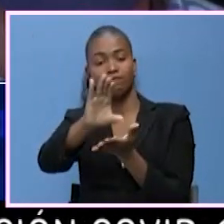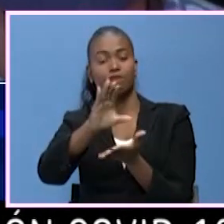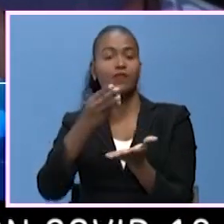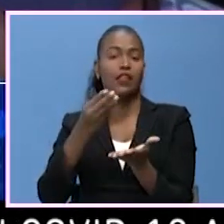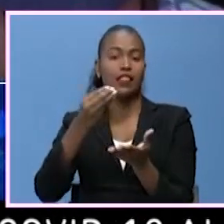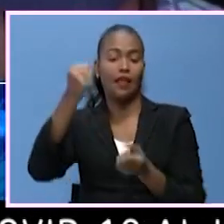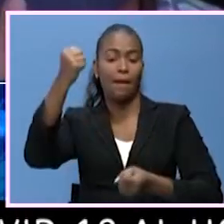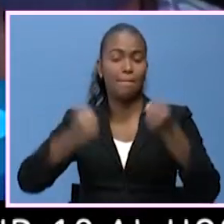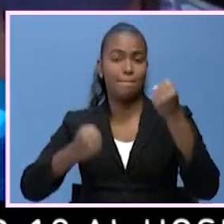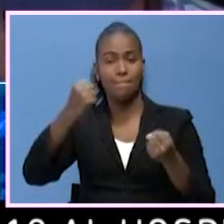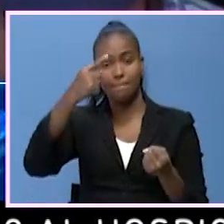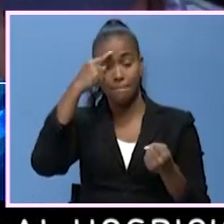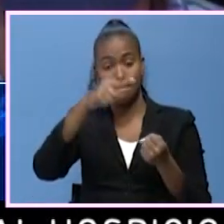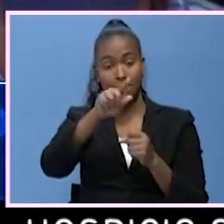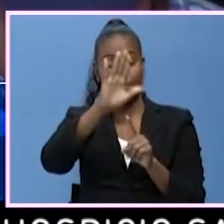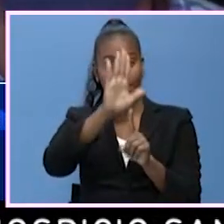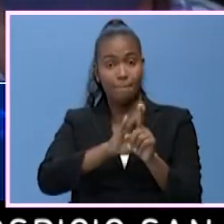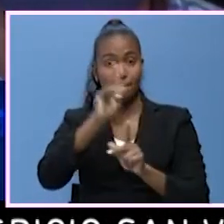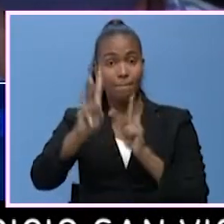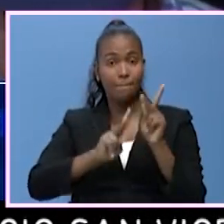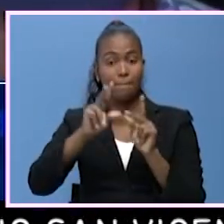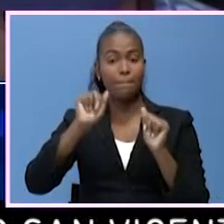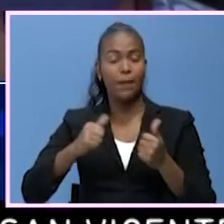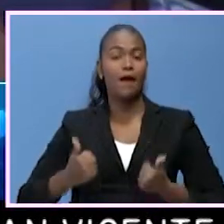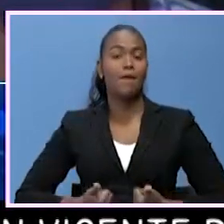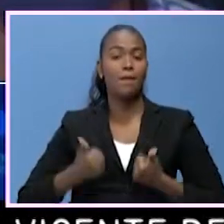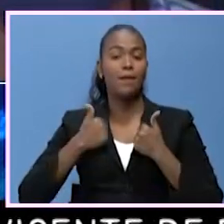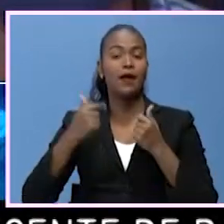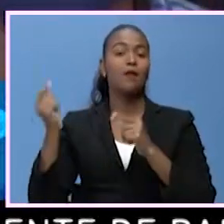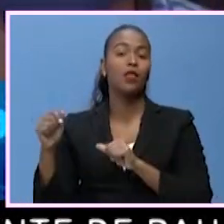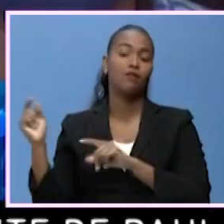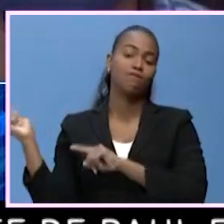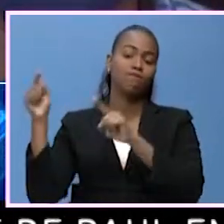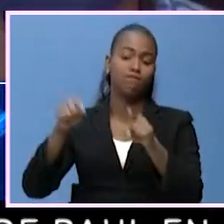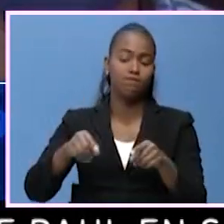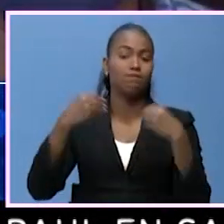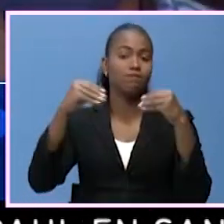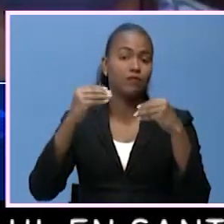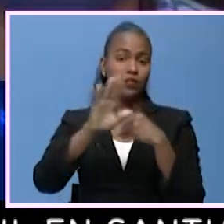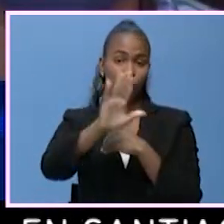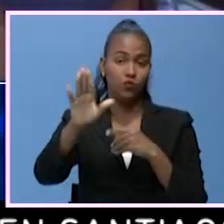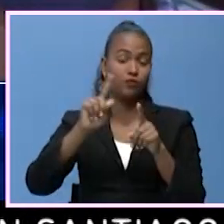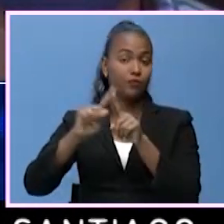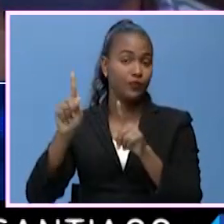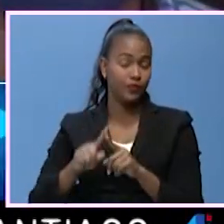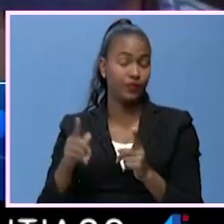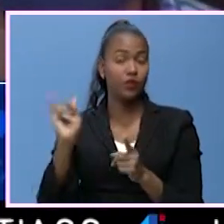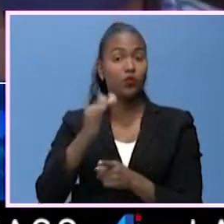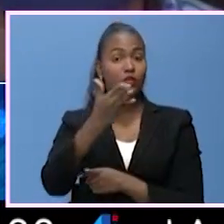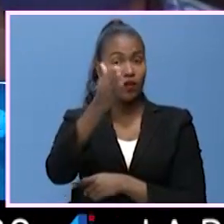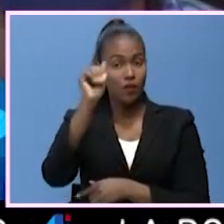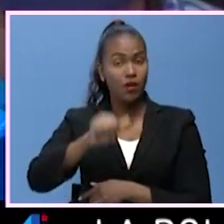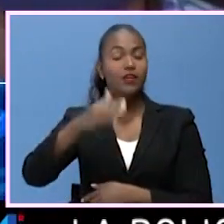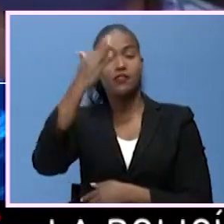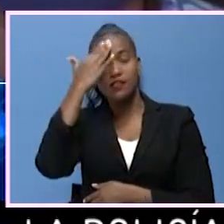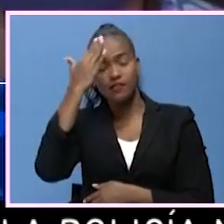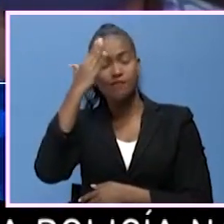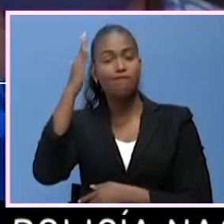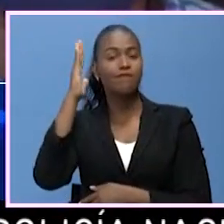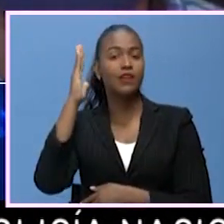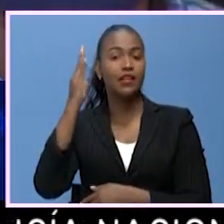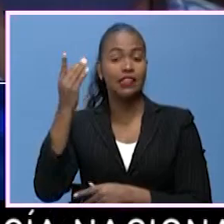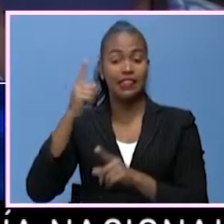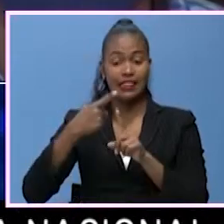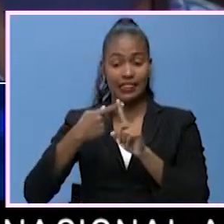transporte para que los propios productores puedan venir a comercializar directamente su producto. Y usted puede estar seguro que desde